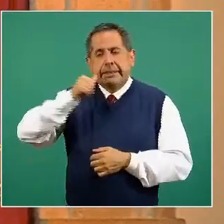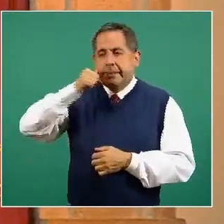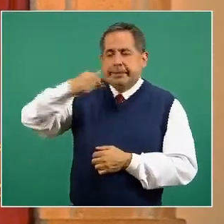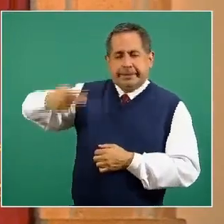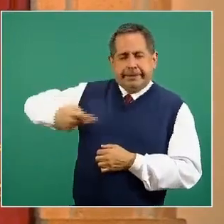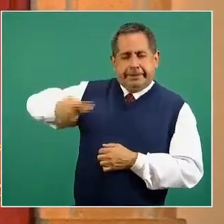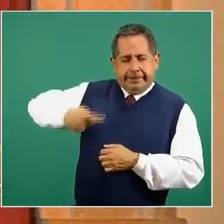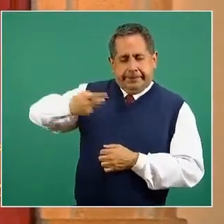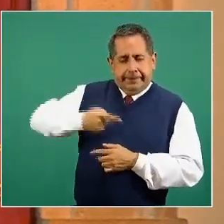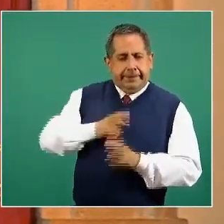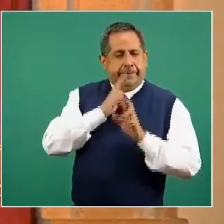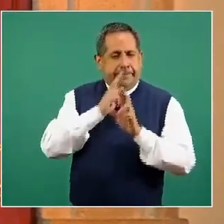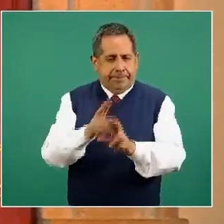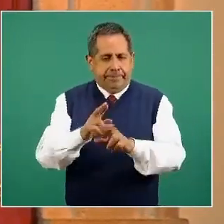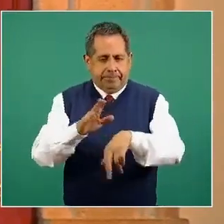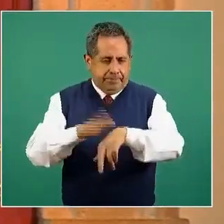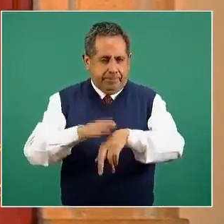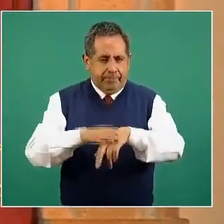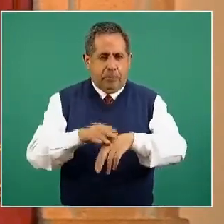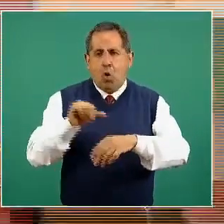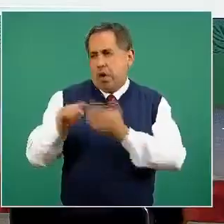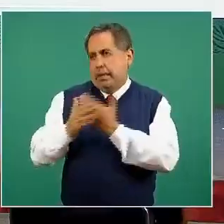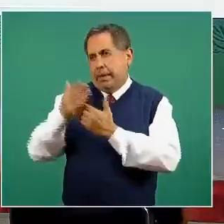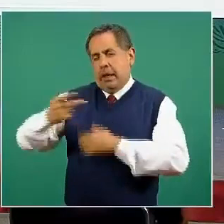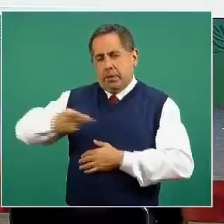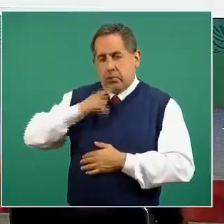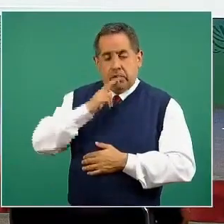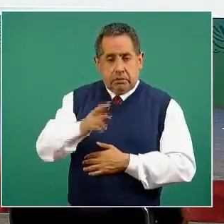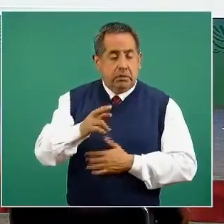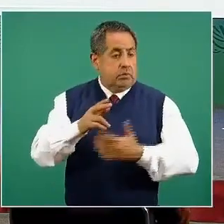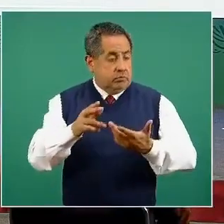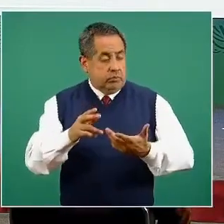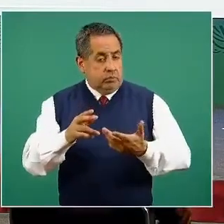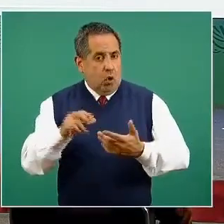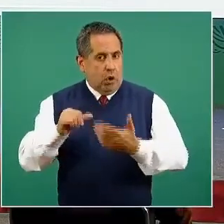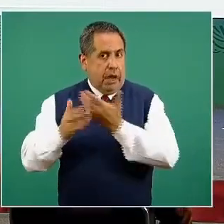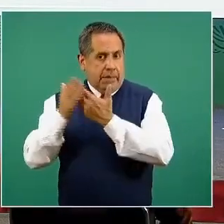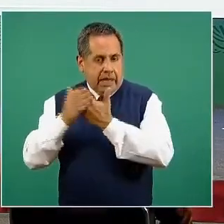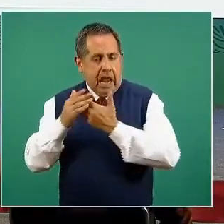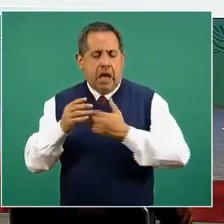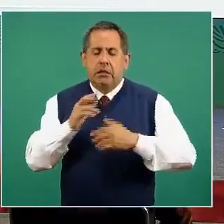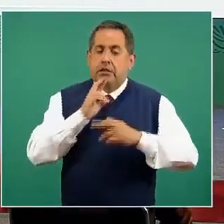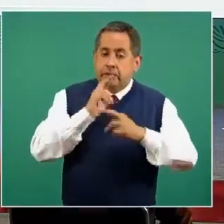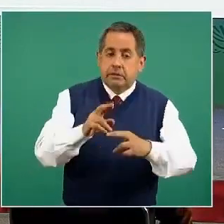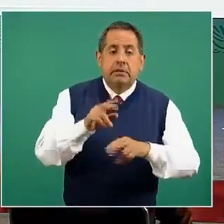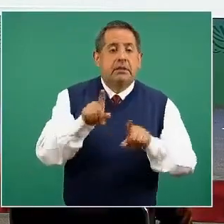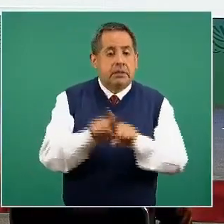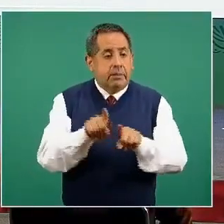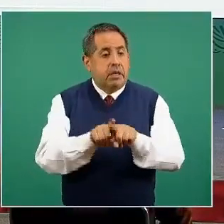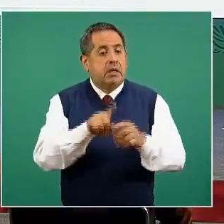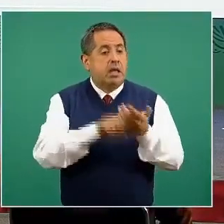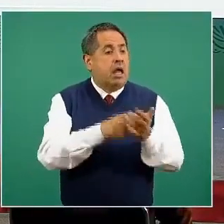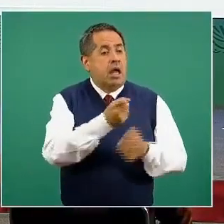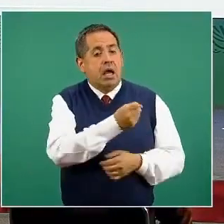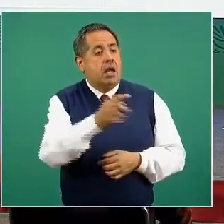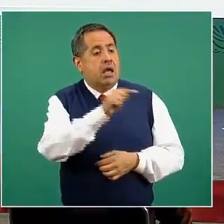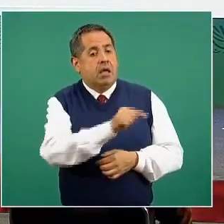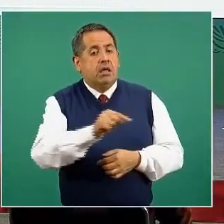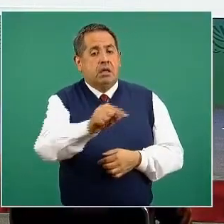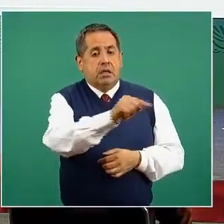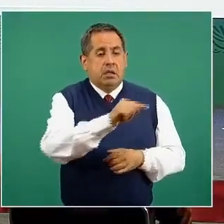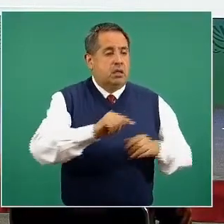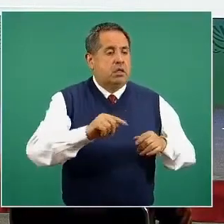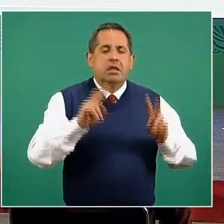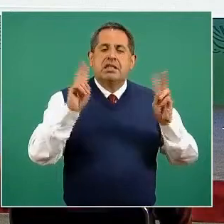repetidas ocasiones, inclusive esta mañana en la conferencia del presidente, también personal de salud de